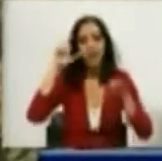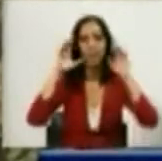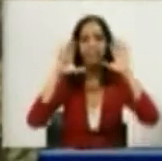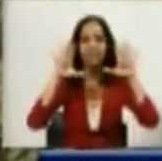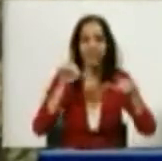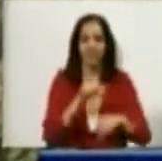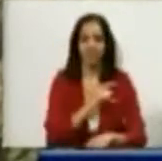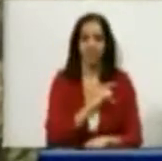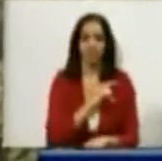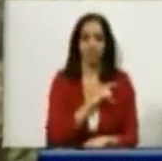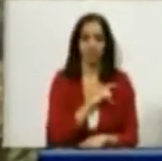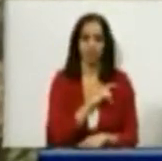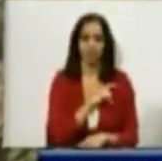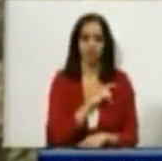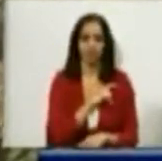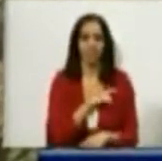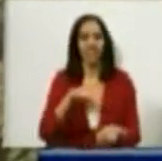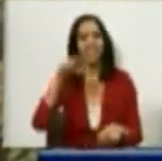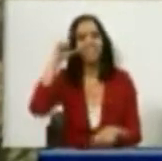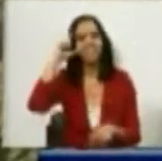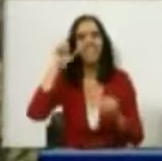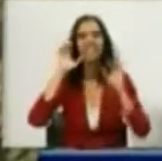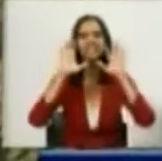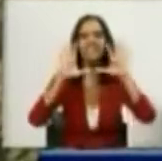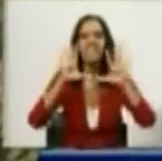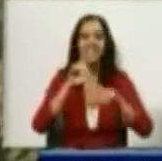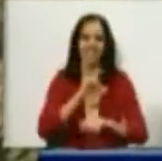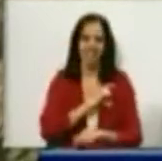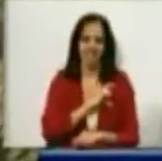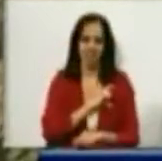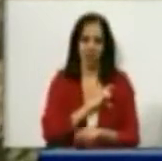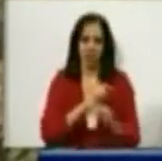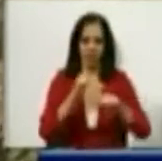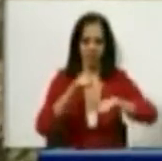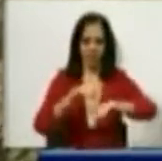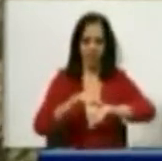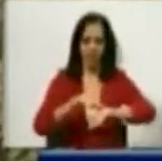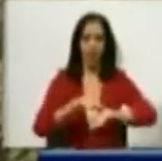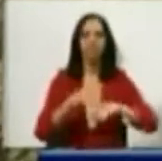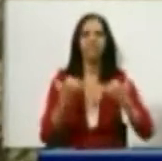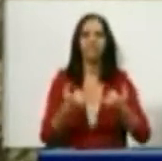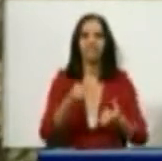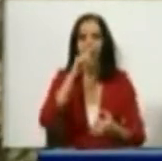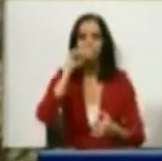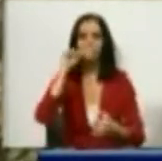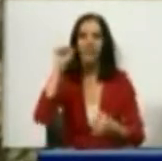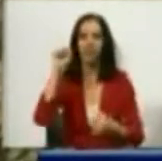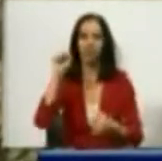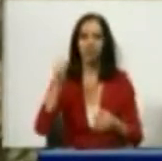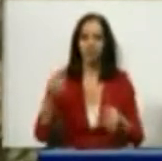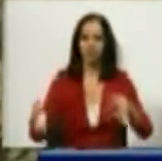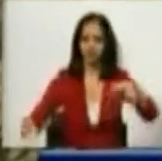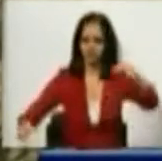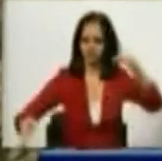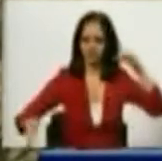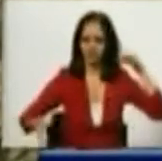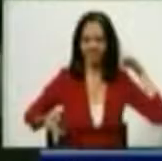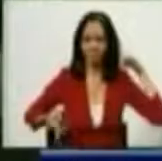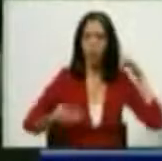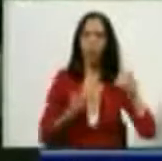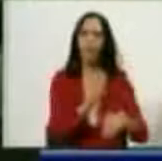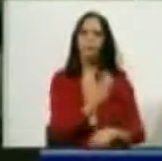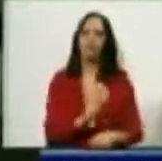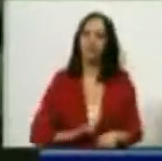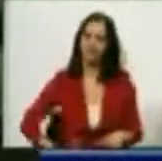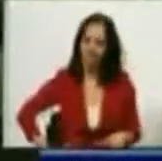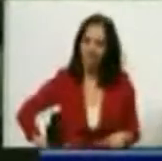enero el día diez de enero a esta hora ya Nicolás Maduro está juramentado como presidente